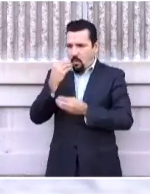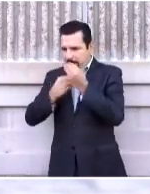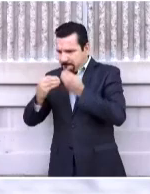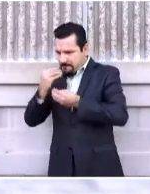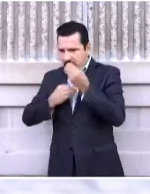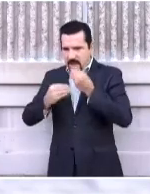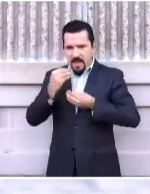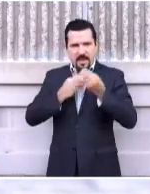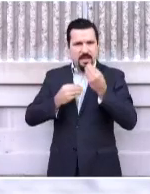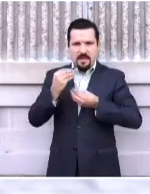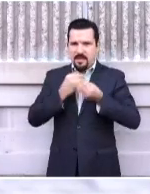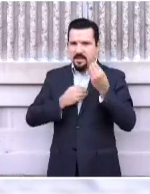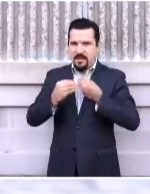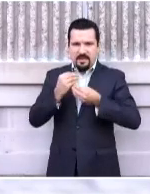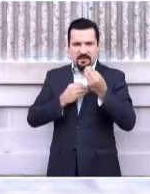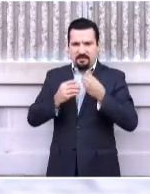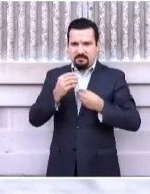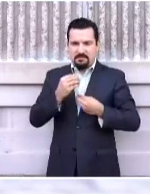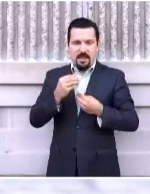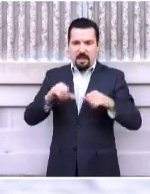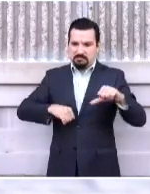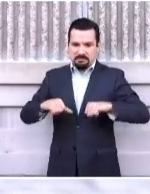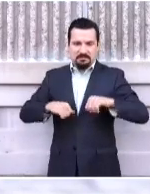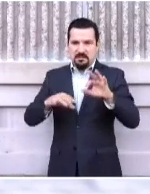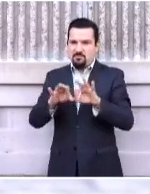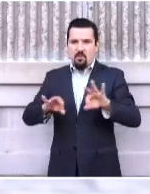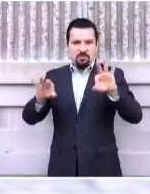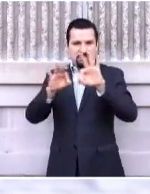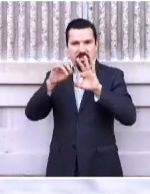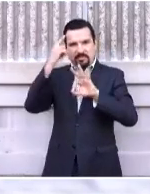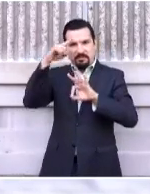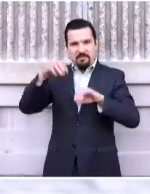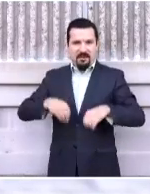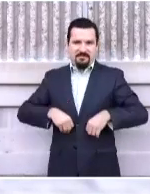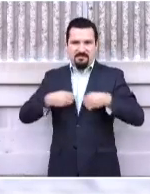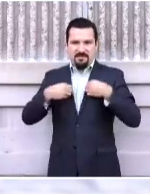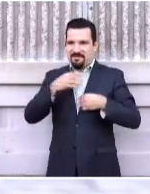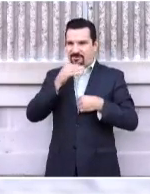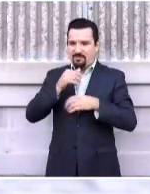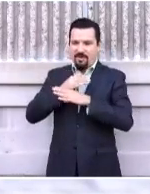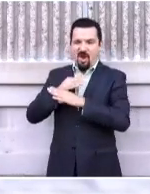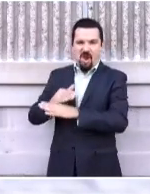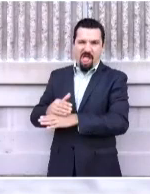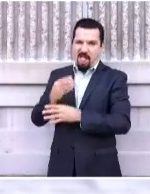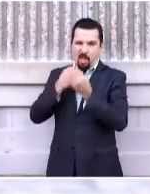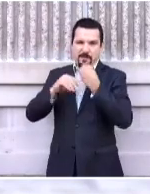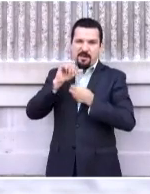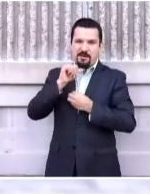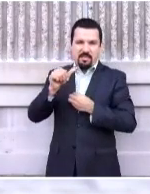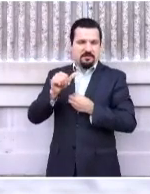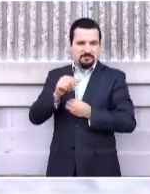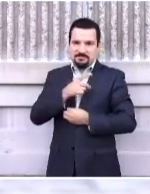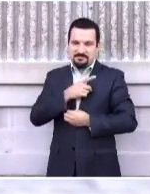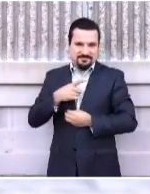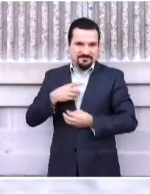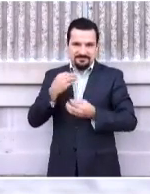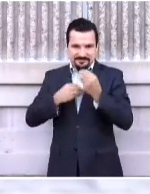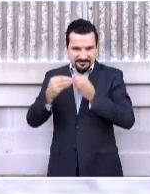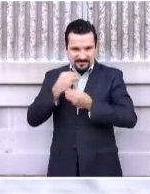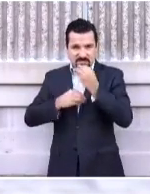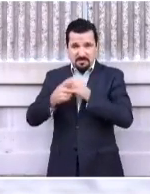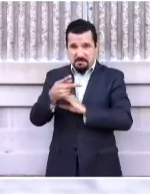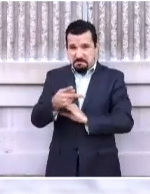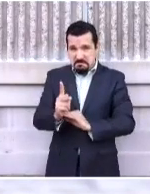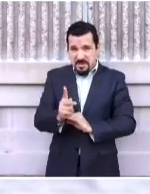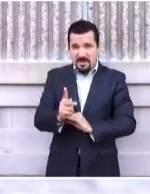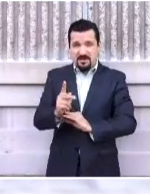una actividad esencial de los humanos. No podemos dejar de hacerlo, pero hemos dicho que no se